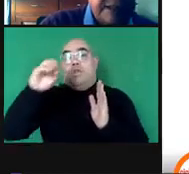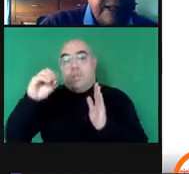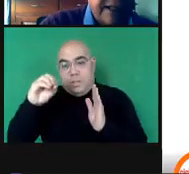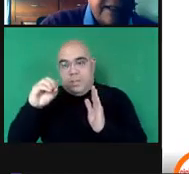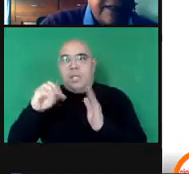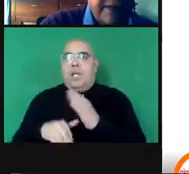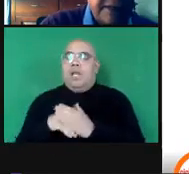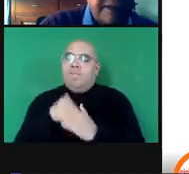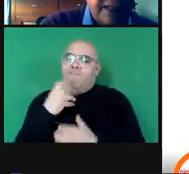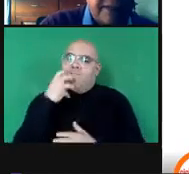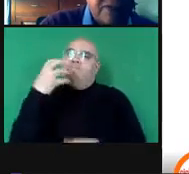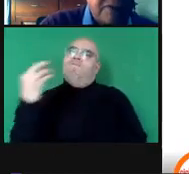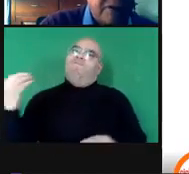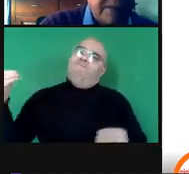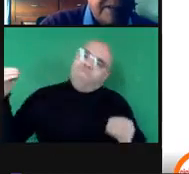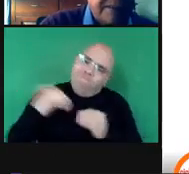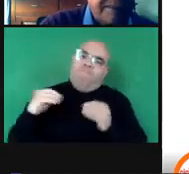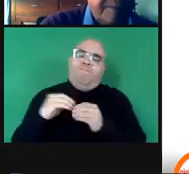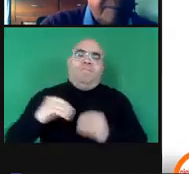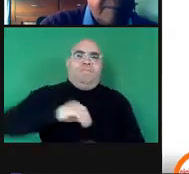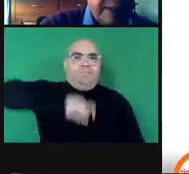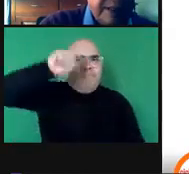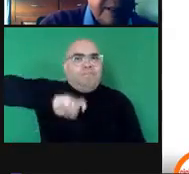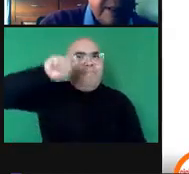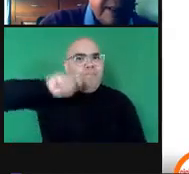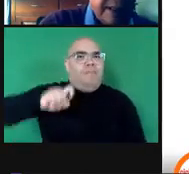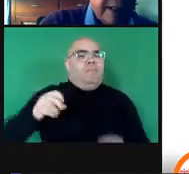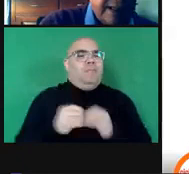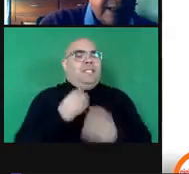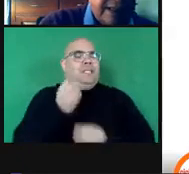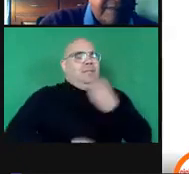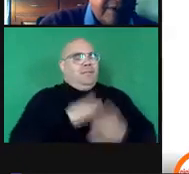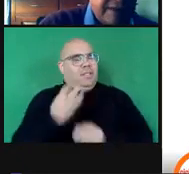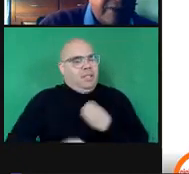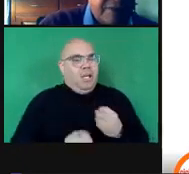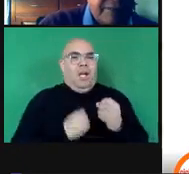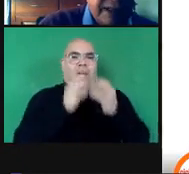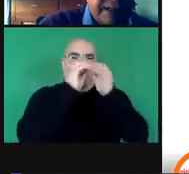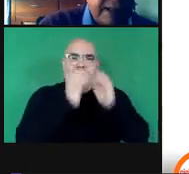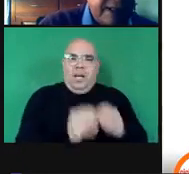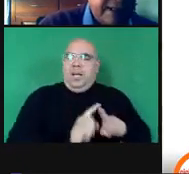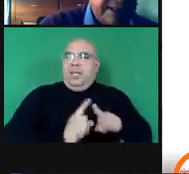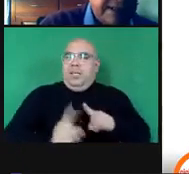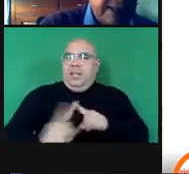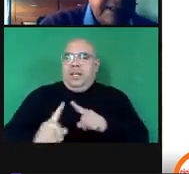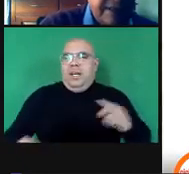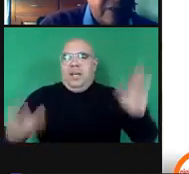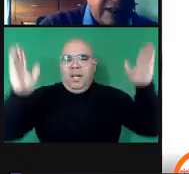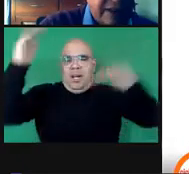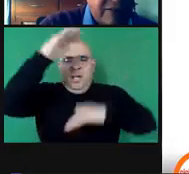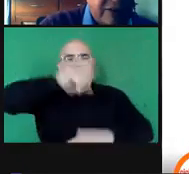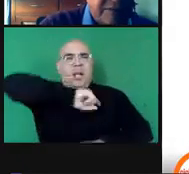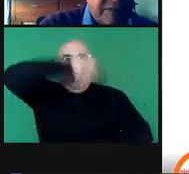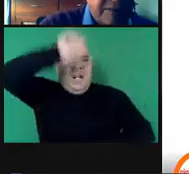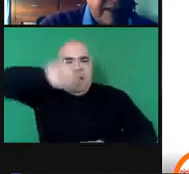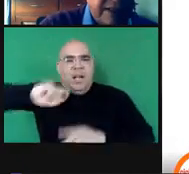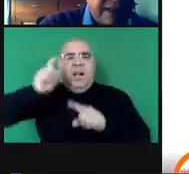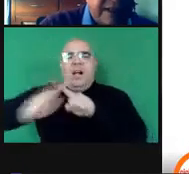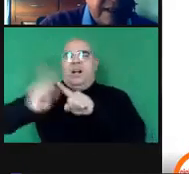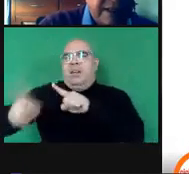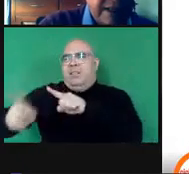expresión y se diversificaron sus formas, ya fuera en forma de plantillas, stencil o cualquier otro